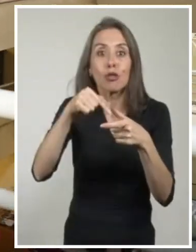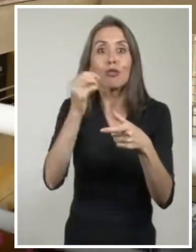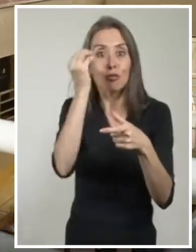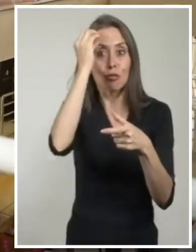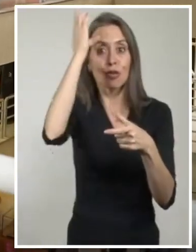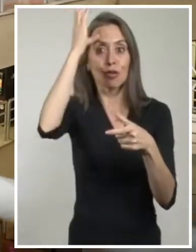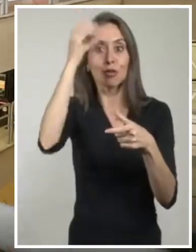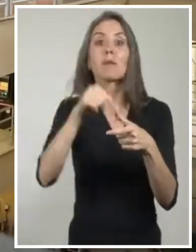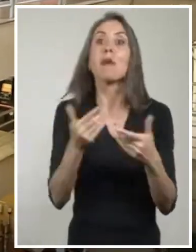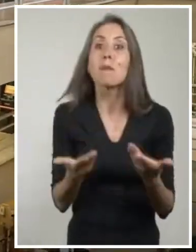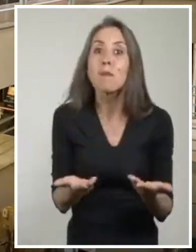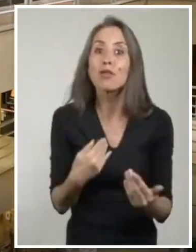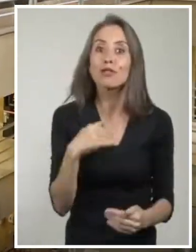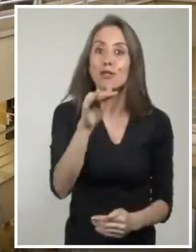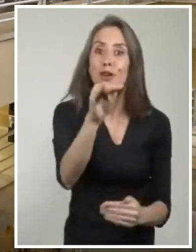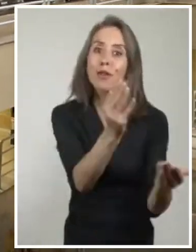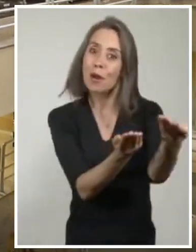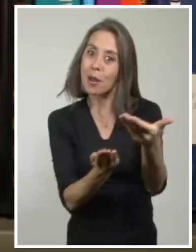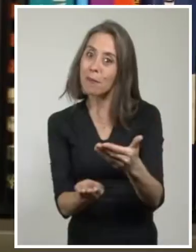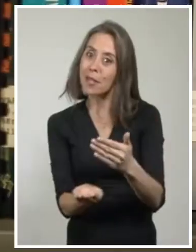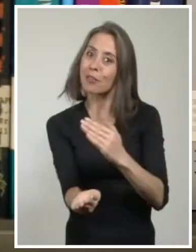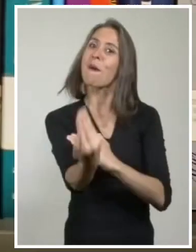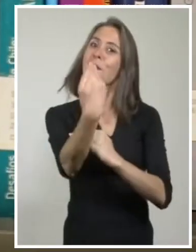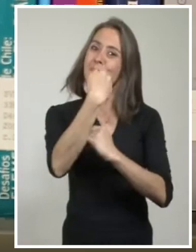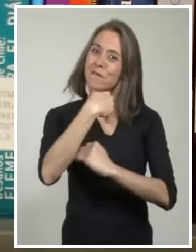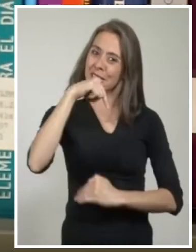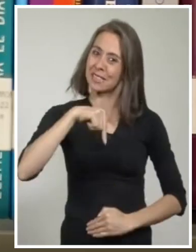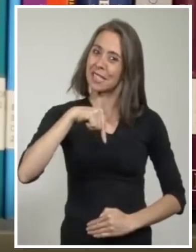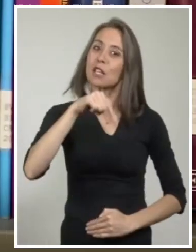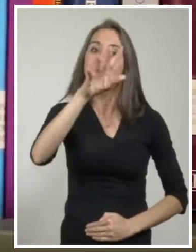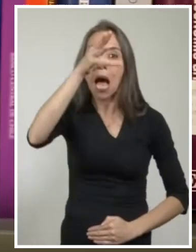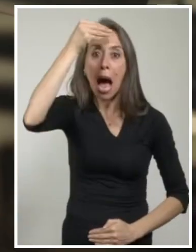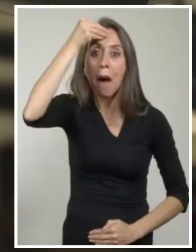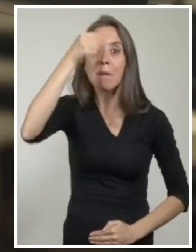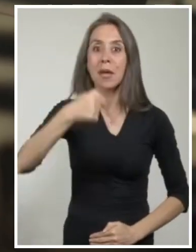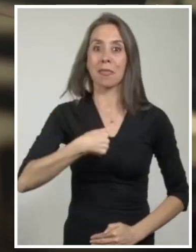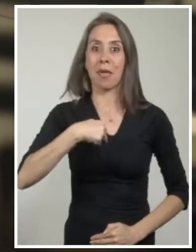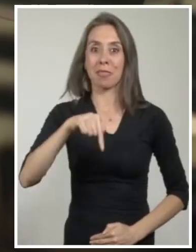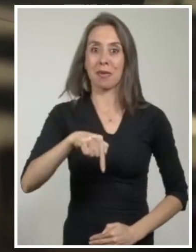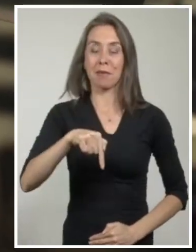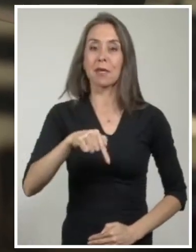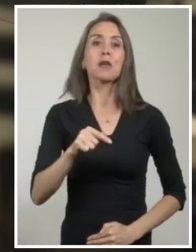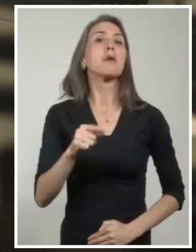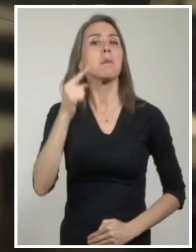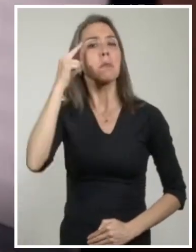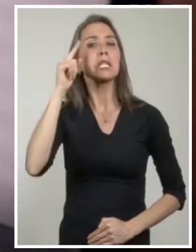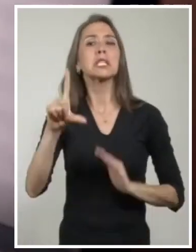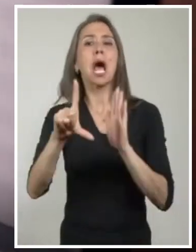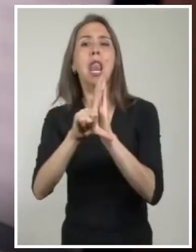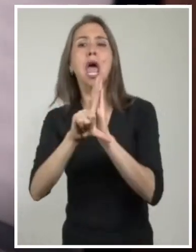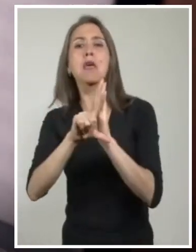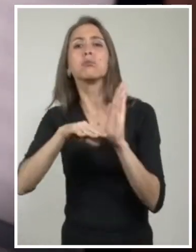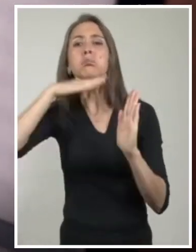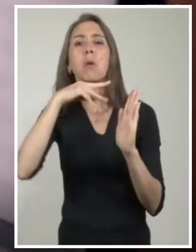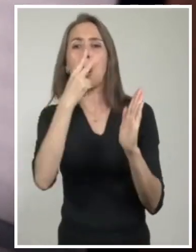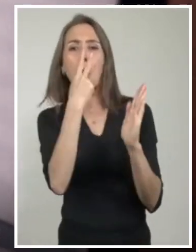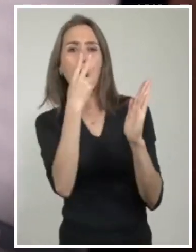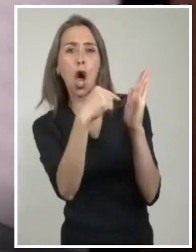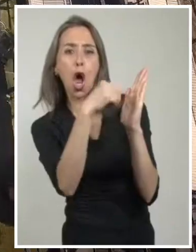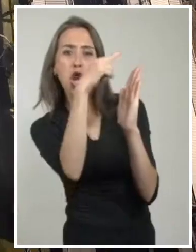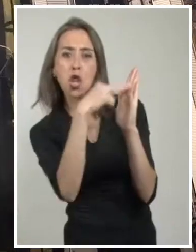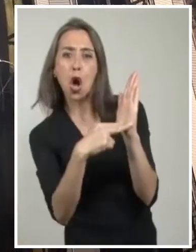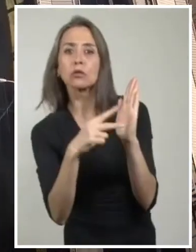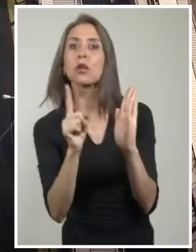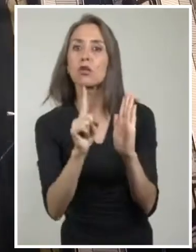Por eso los invito a visitarme, a aprender de mí. Porque no basta con conocer las leyes, también hay que